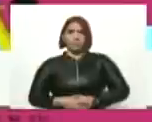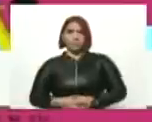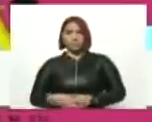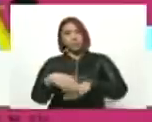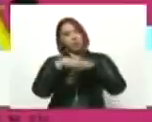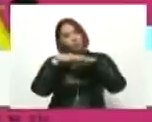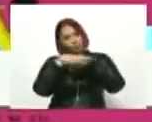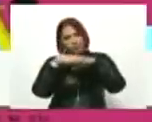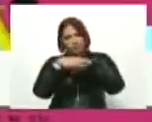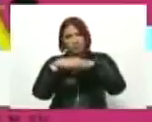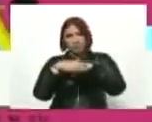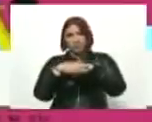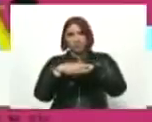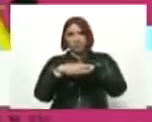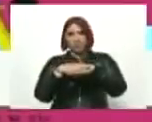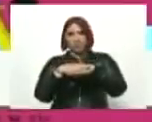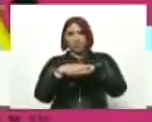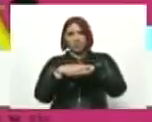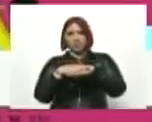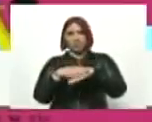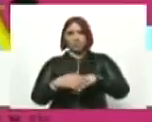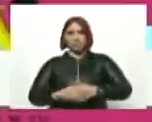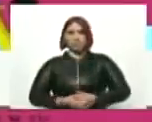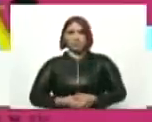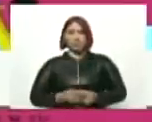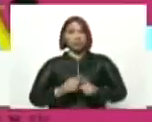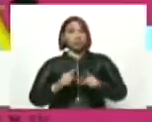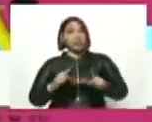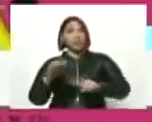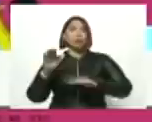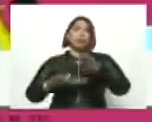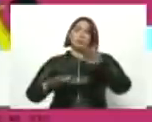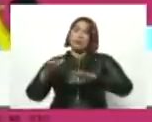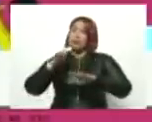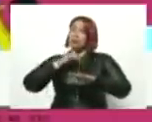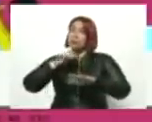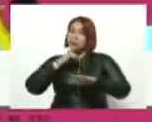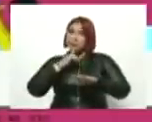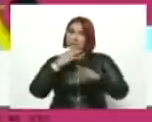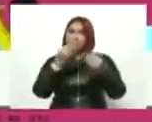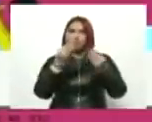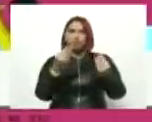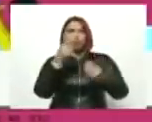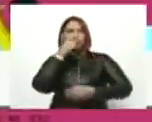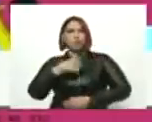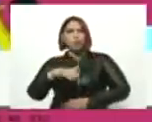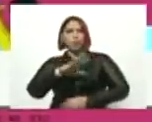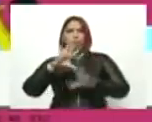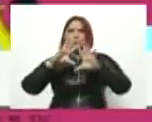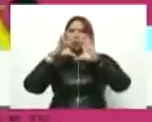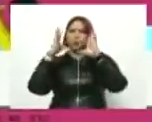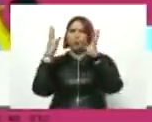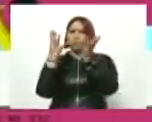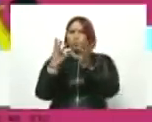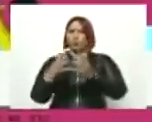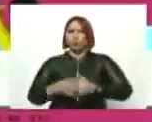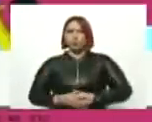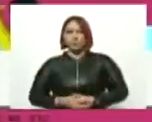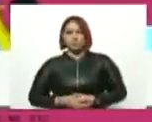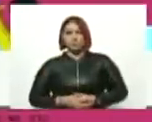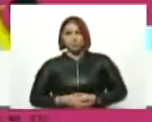perdónenme esto, la inmodestia, pero depende la resistencia de muchos pueblos del mundo hoy